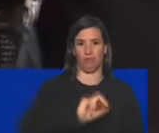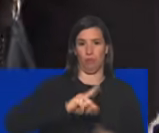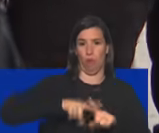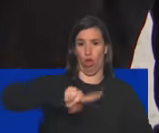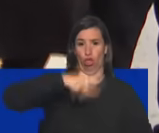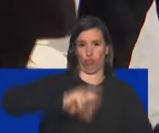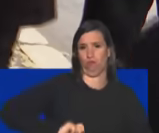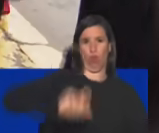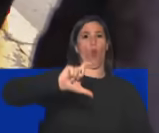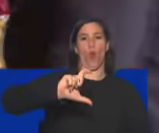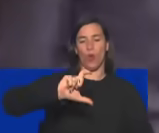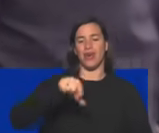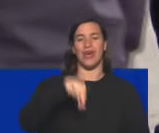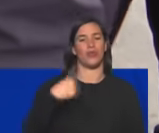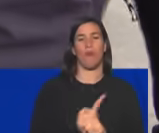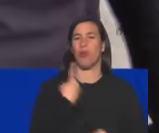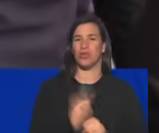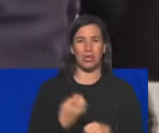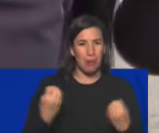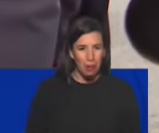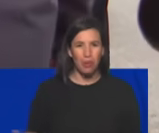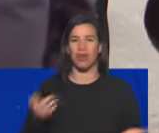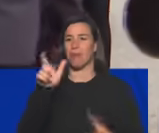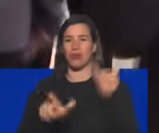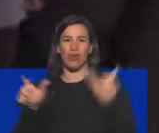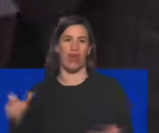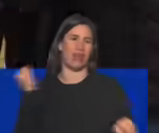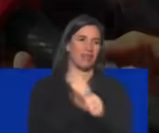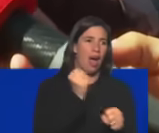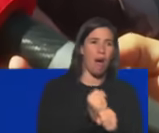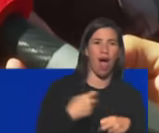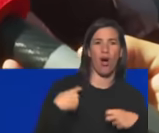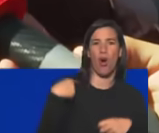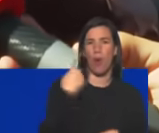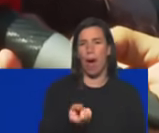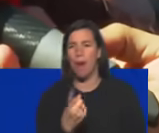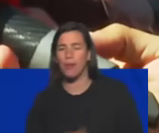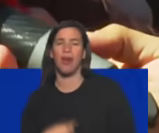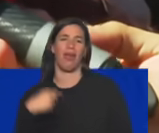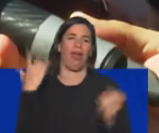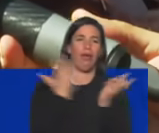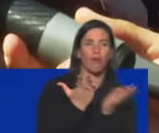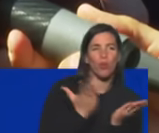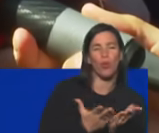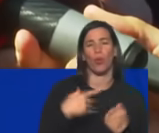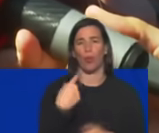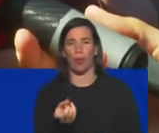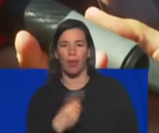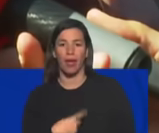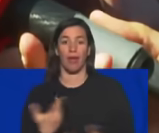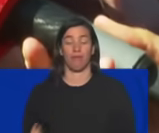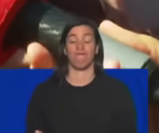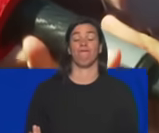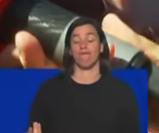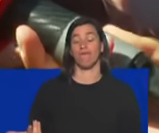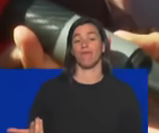laburante, para el que viene a buscar laburo, para el que estudia en la ciudad. Lamentamos que la provincia de Buenos Aires no sostenga la tarifa integrada porque